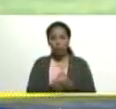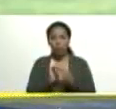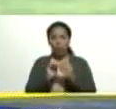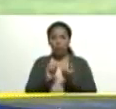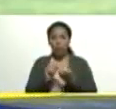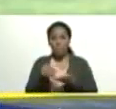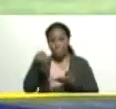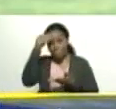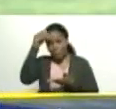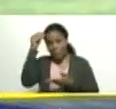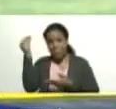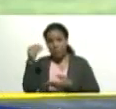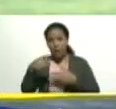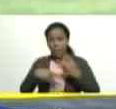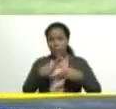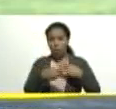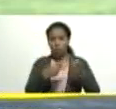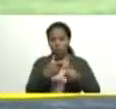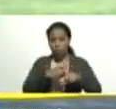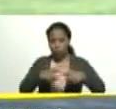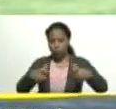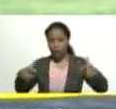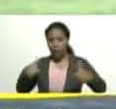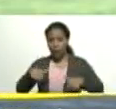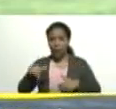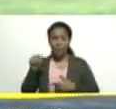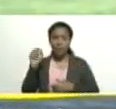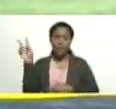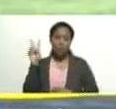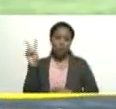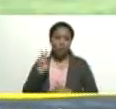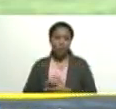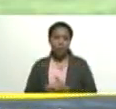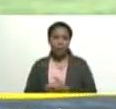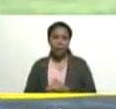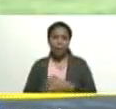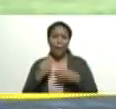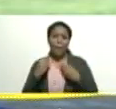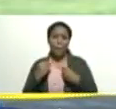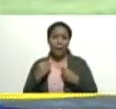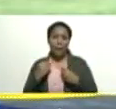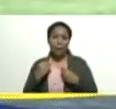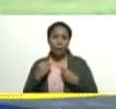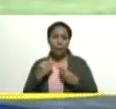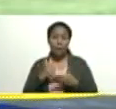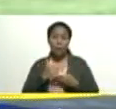capacidad productiva nacional, para satisfacer con calidad